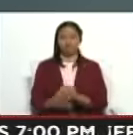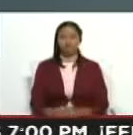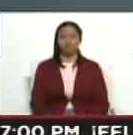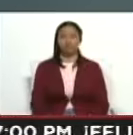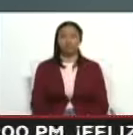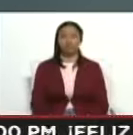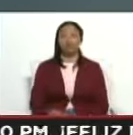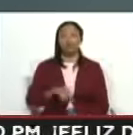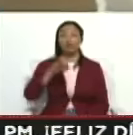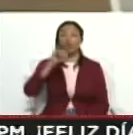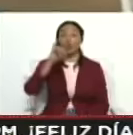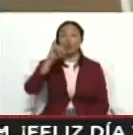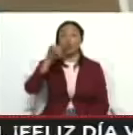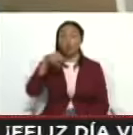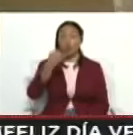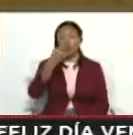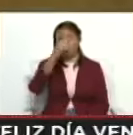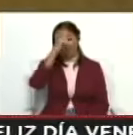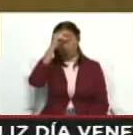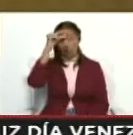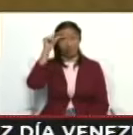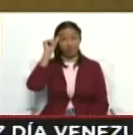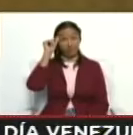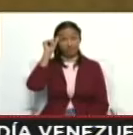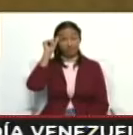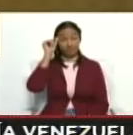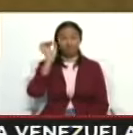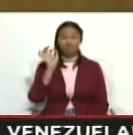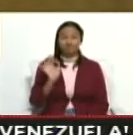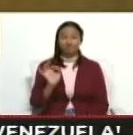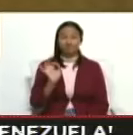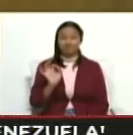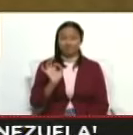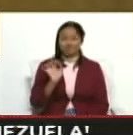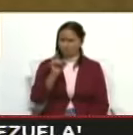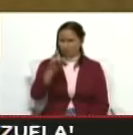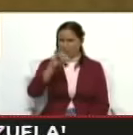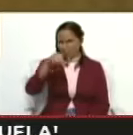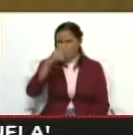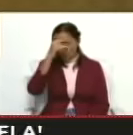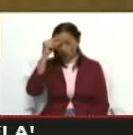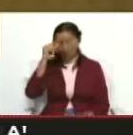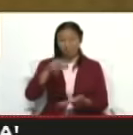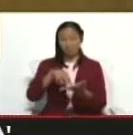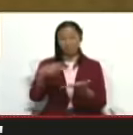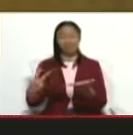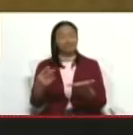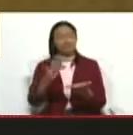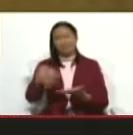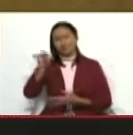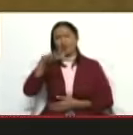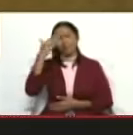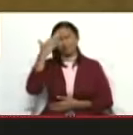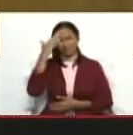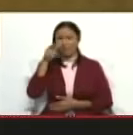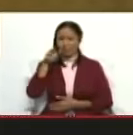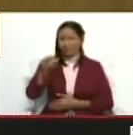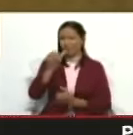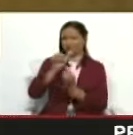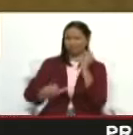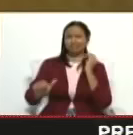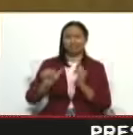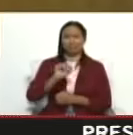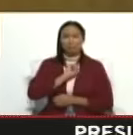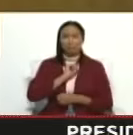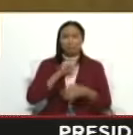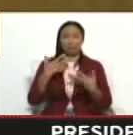Julio Borges. No te vayas a desmayar, Borges. Todos sabemos que eres un chorreado, pero calma. Lo